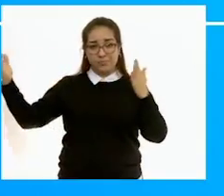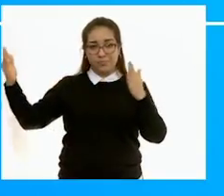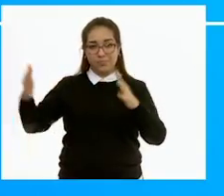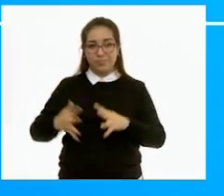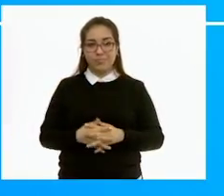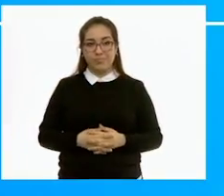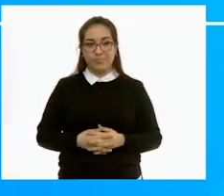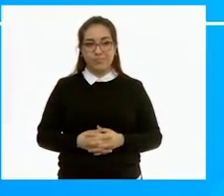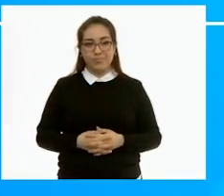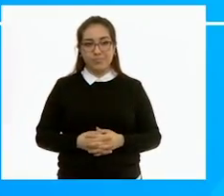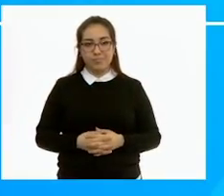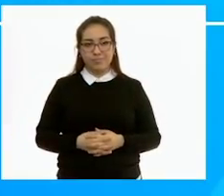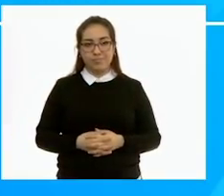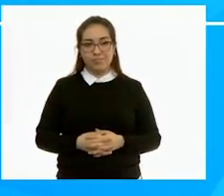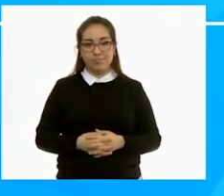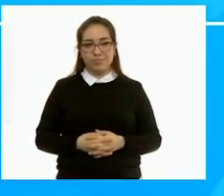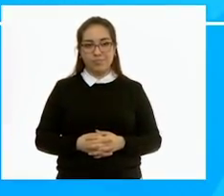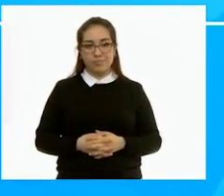conaliteg.sep.gob.mx.